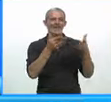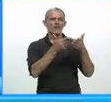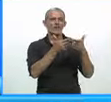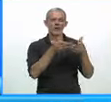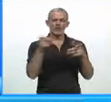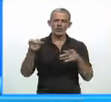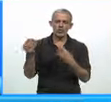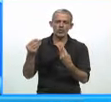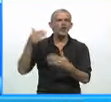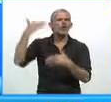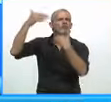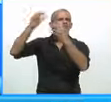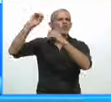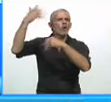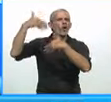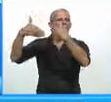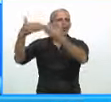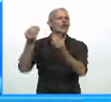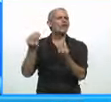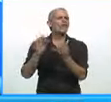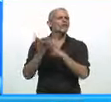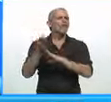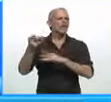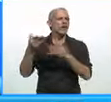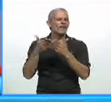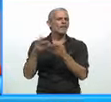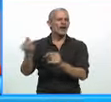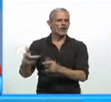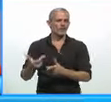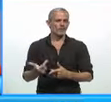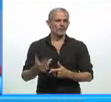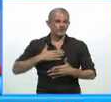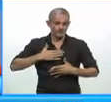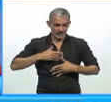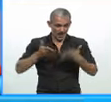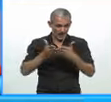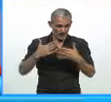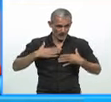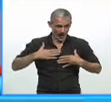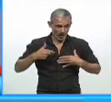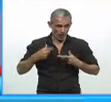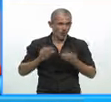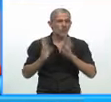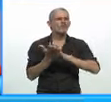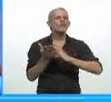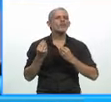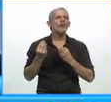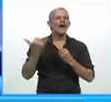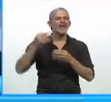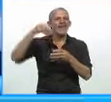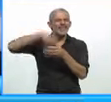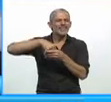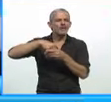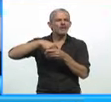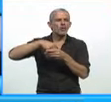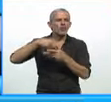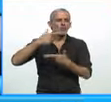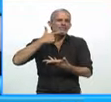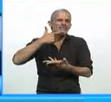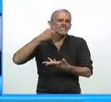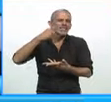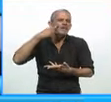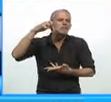ustedes corren es un poco el futuro del deporte. ¿Cómo es? Nuestro barco está dentro de los skips.